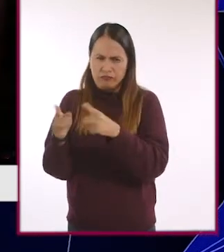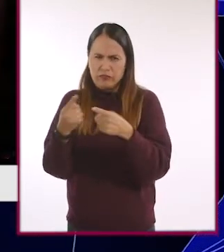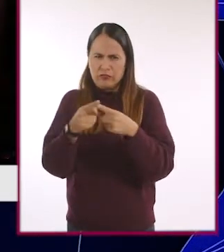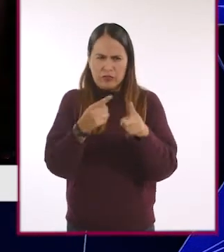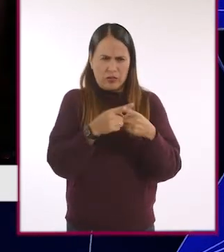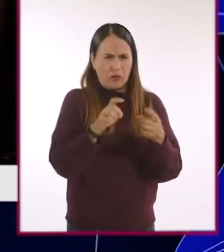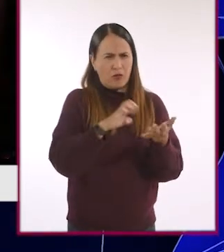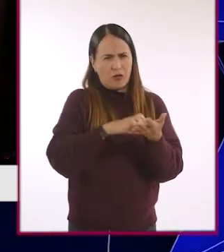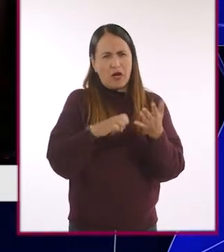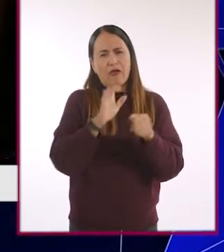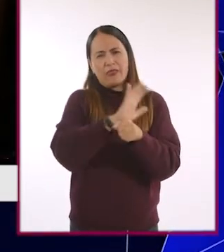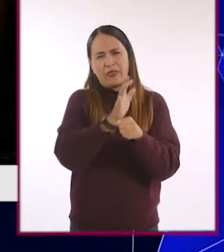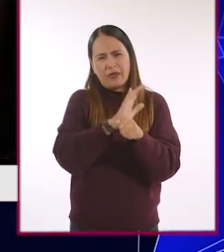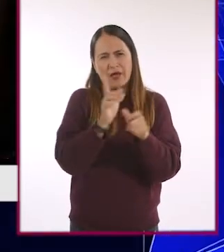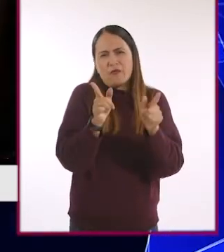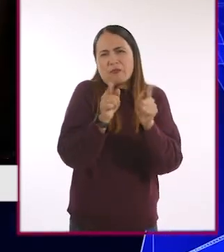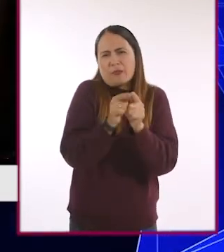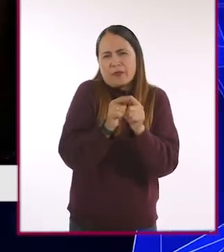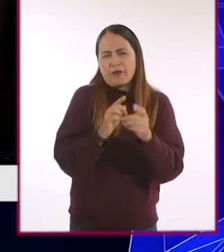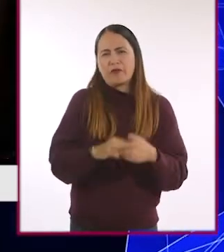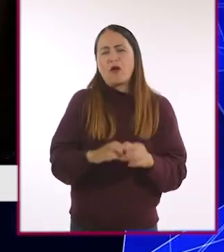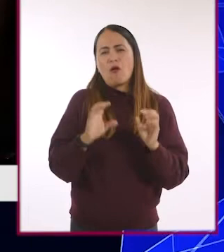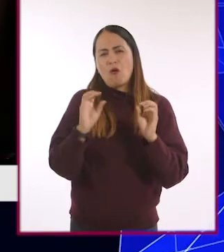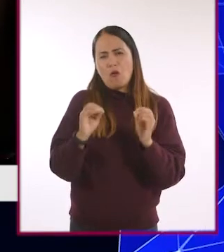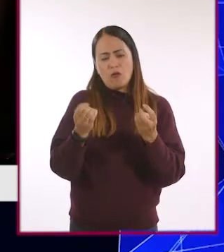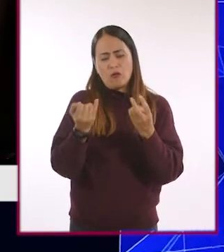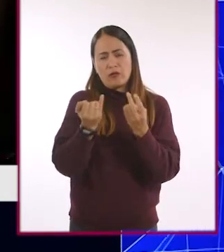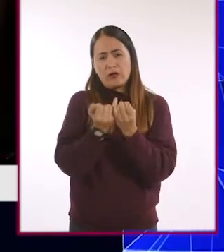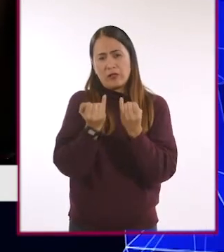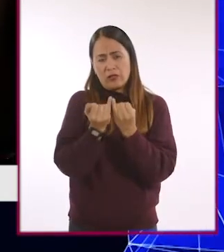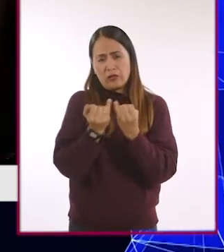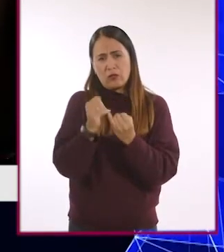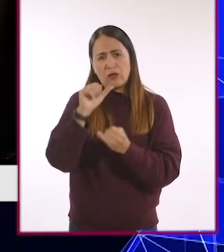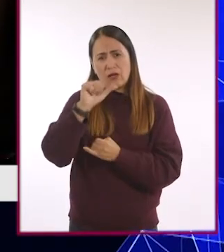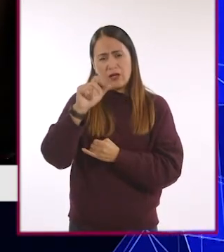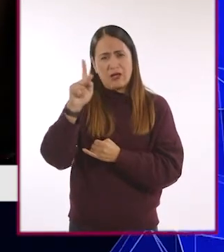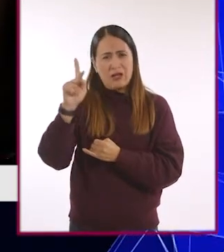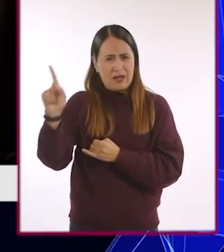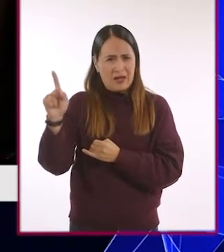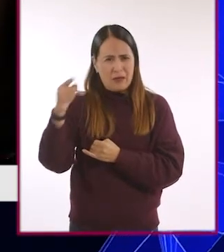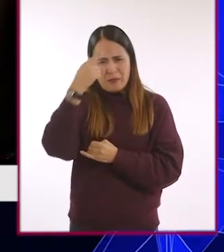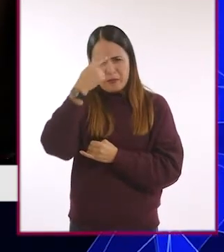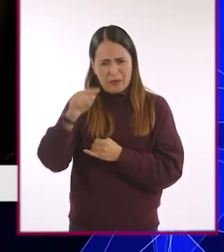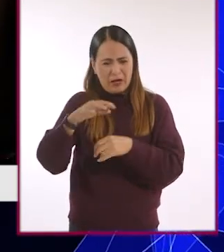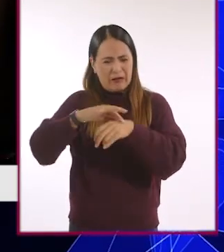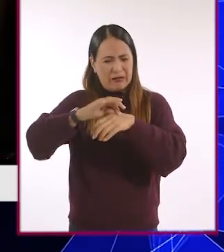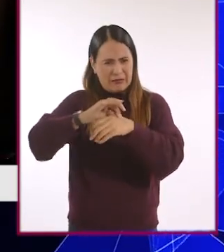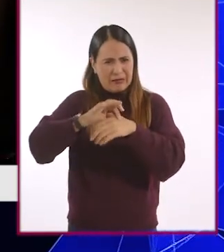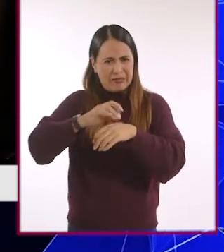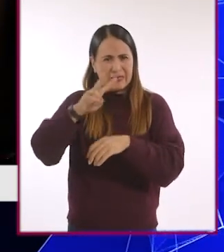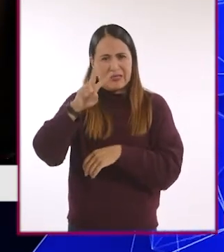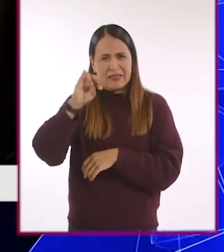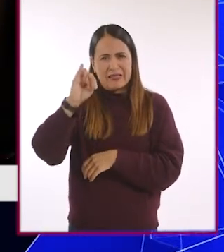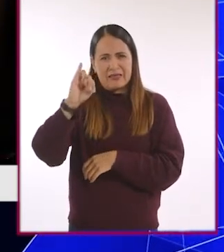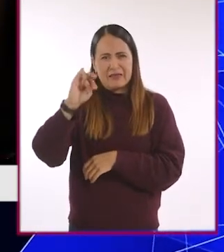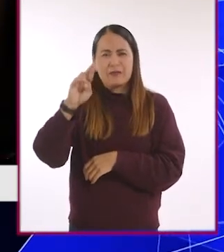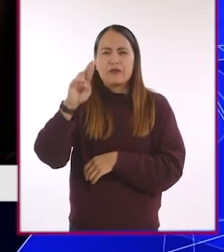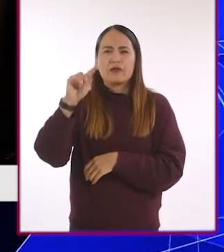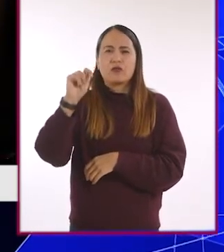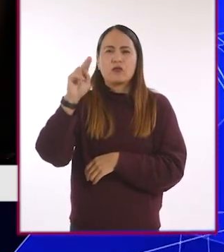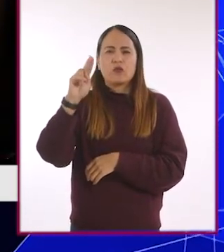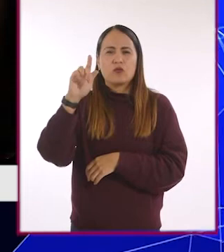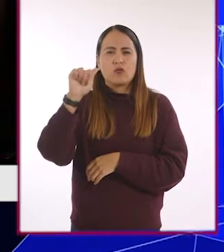desde documentales hasta, por ejemplo, hemos trabajado en aplicaciones de realidad virtual. Por mencionarte